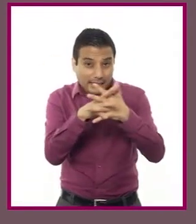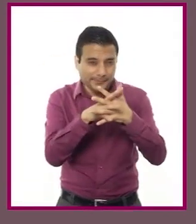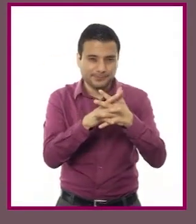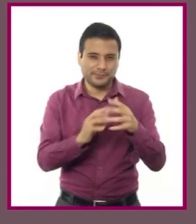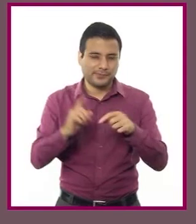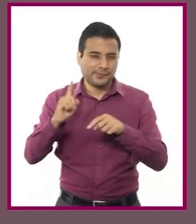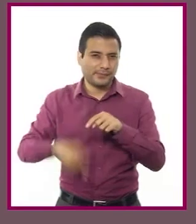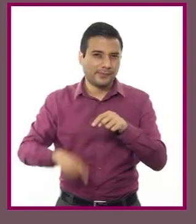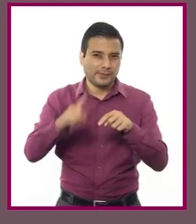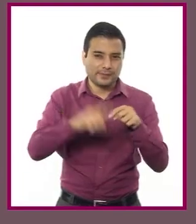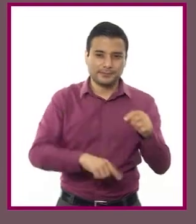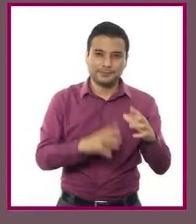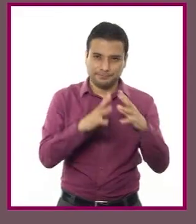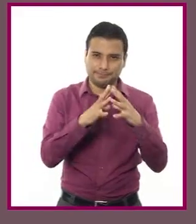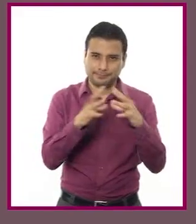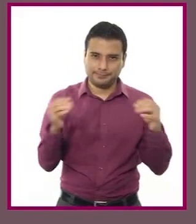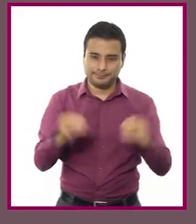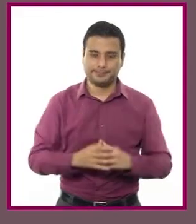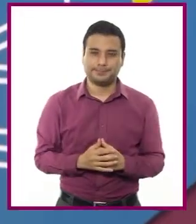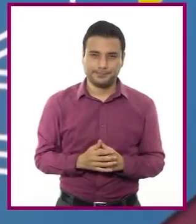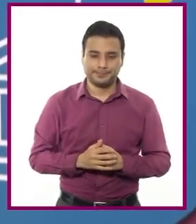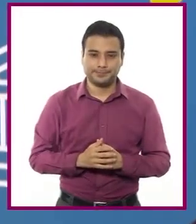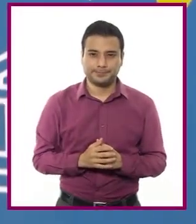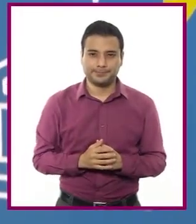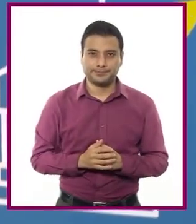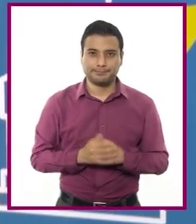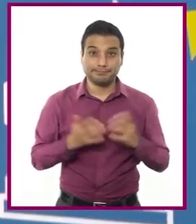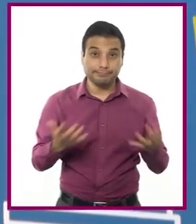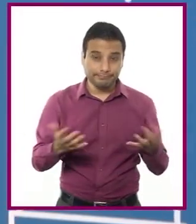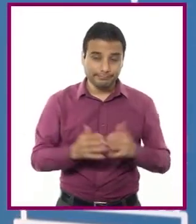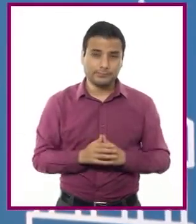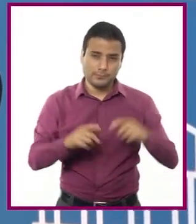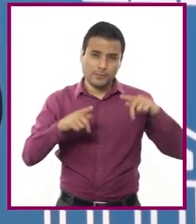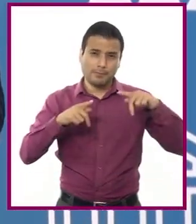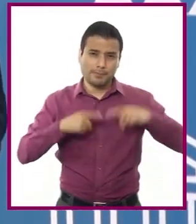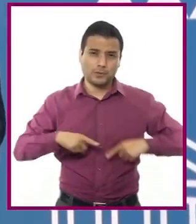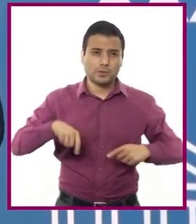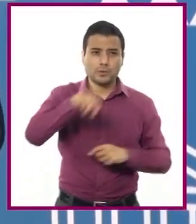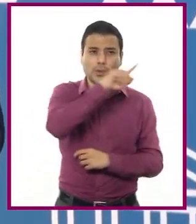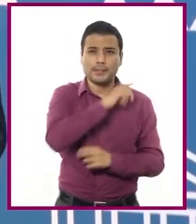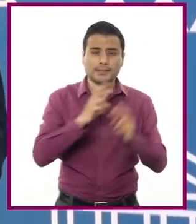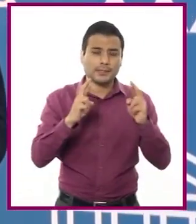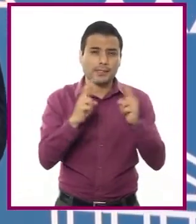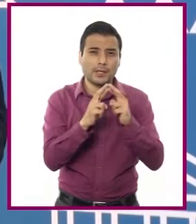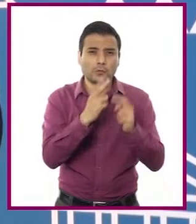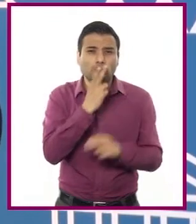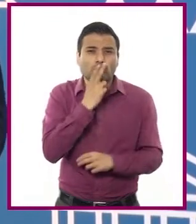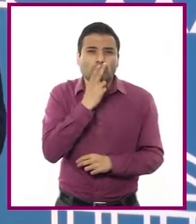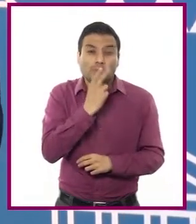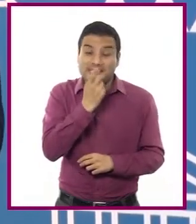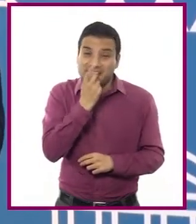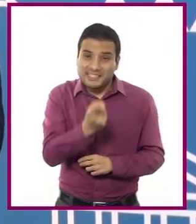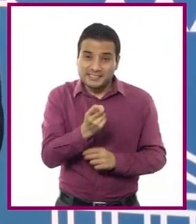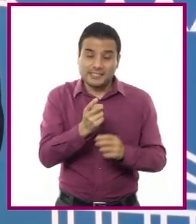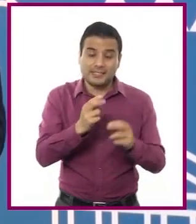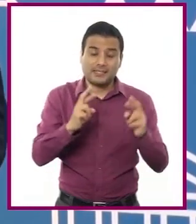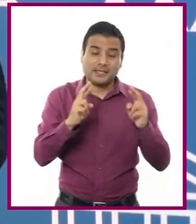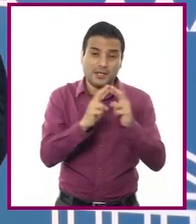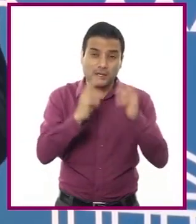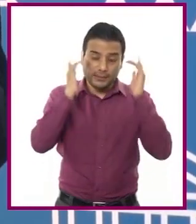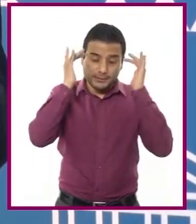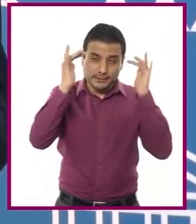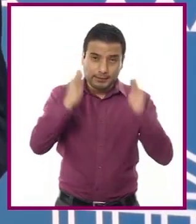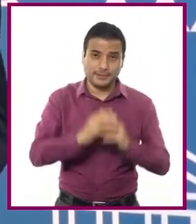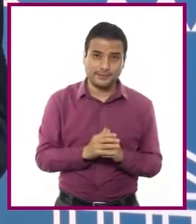como mujahidines, es decir, que luchan por su fe en una guerra santa. Fue así como muchos jóvenes